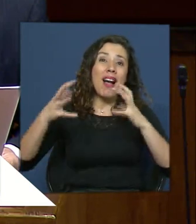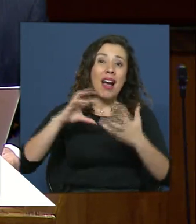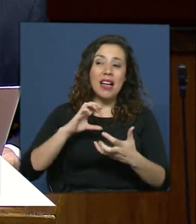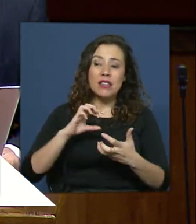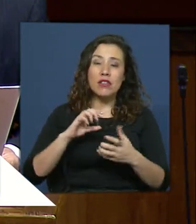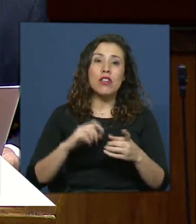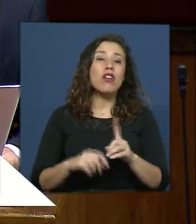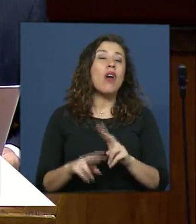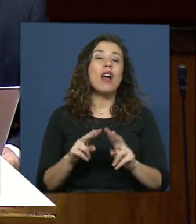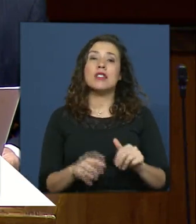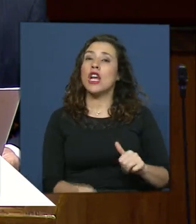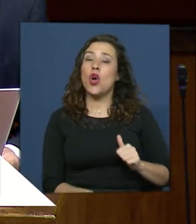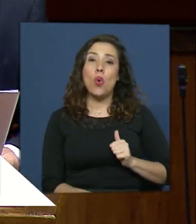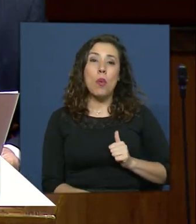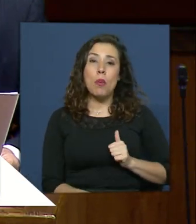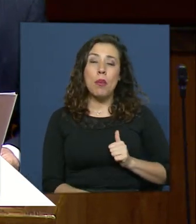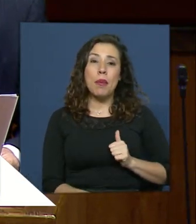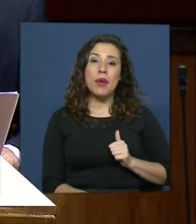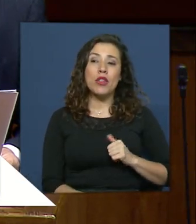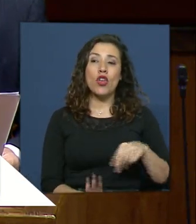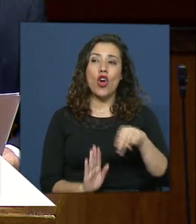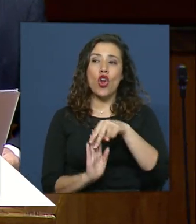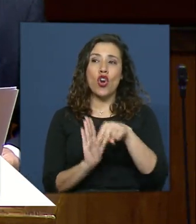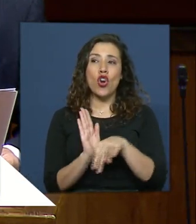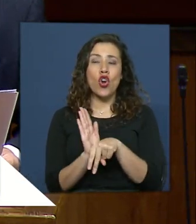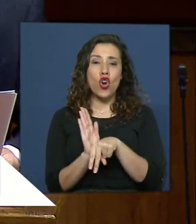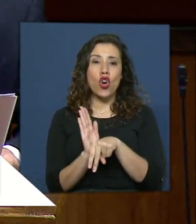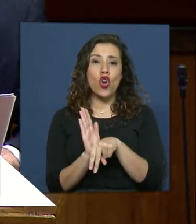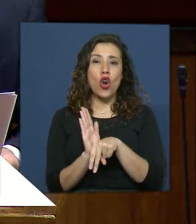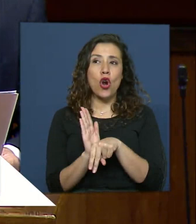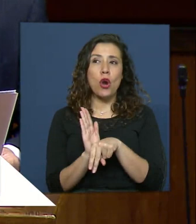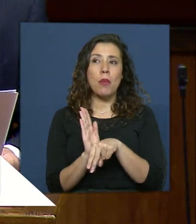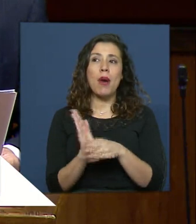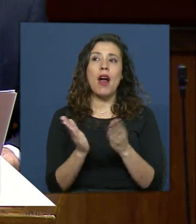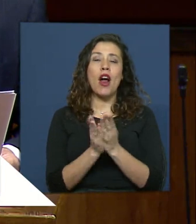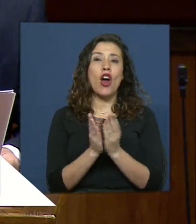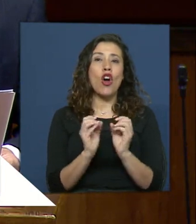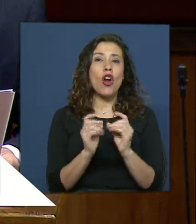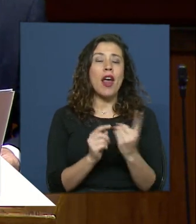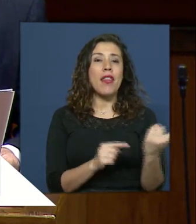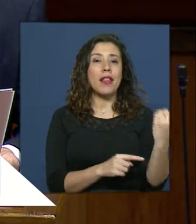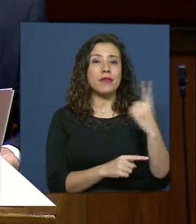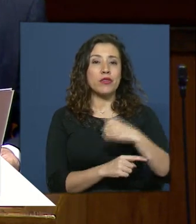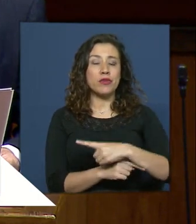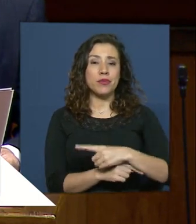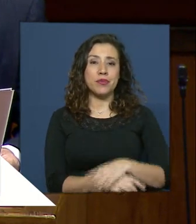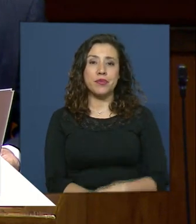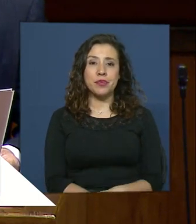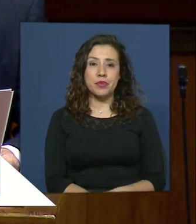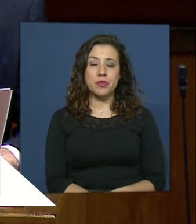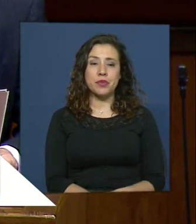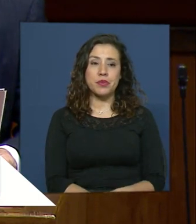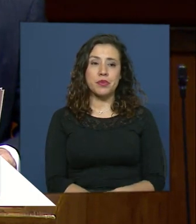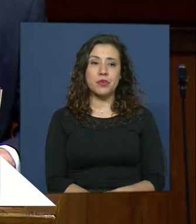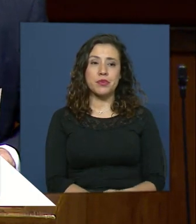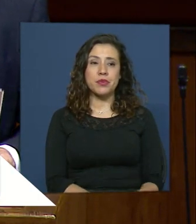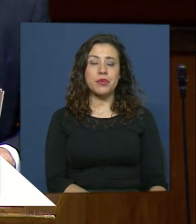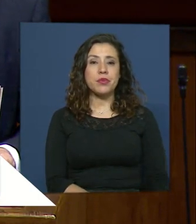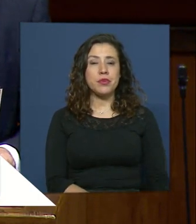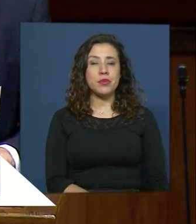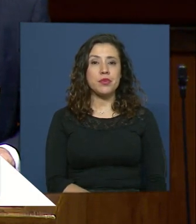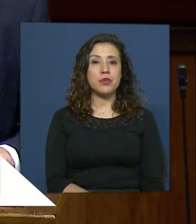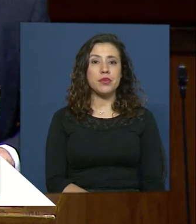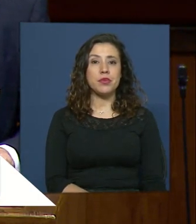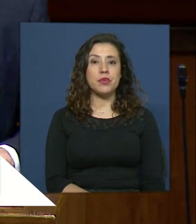del cumplimiento de las normas de la jornada escolar completa diurna. El